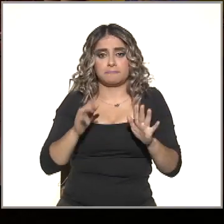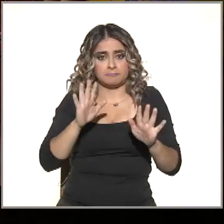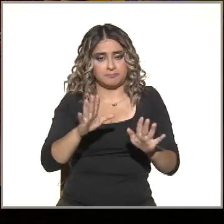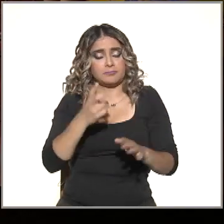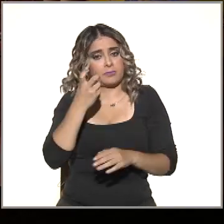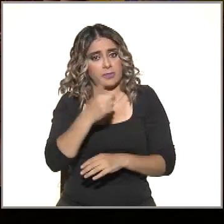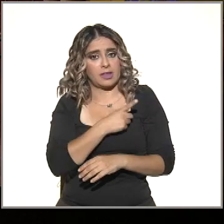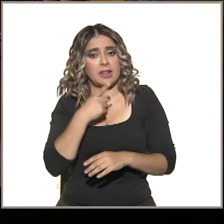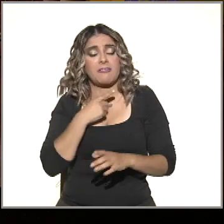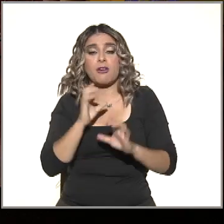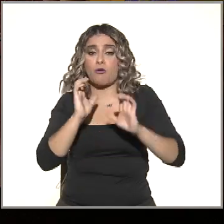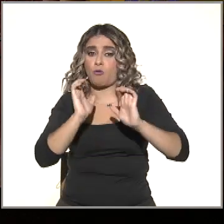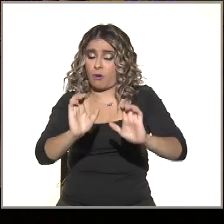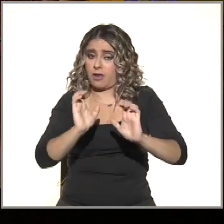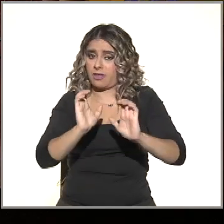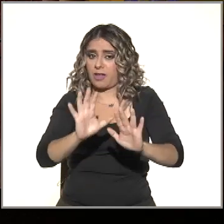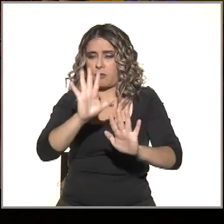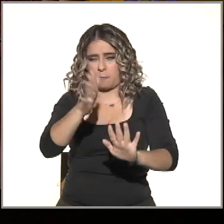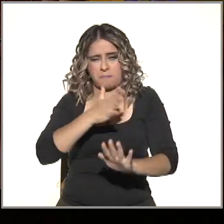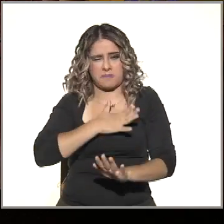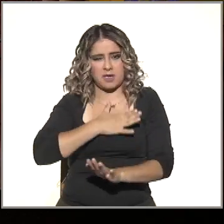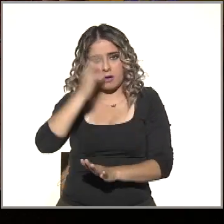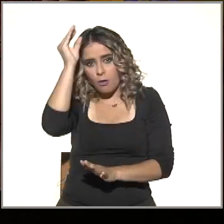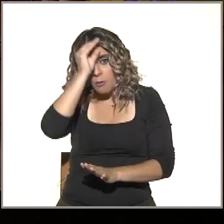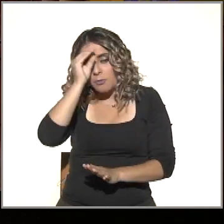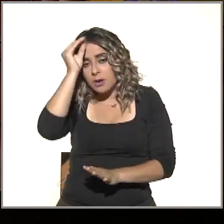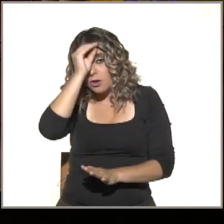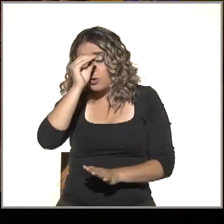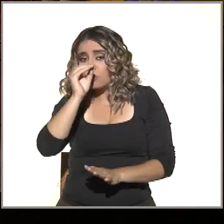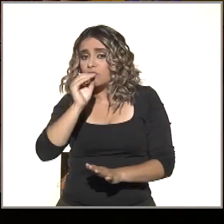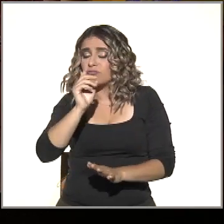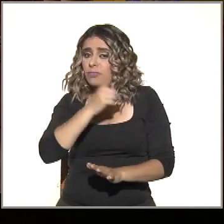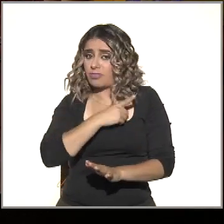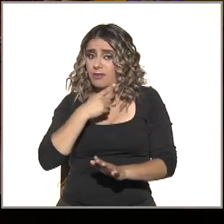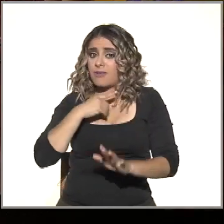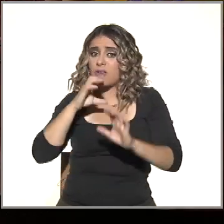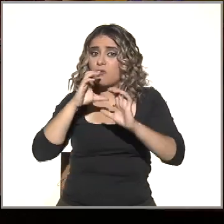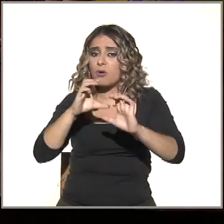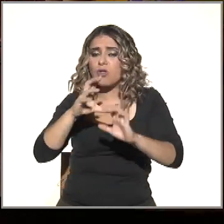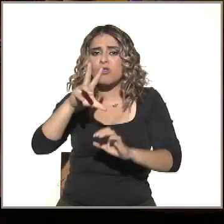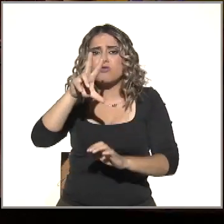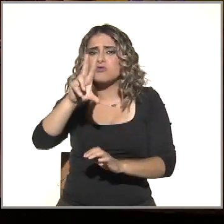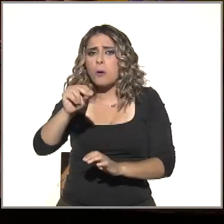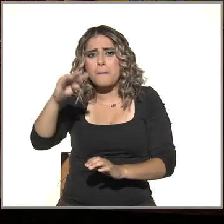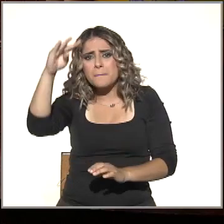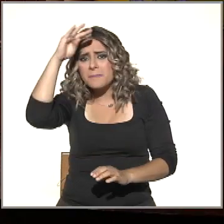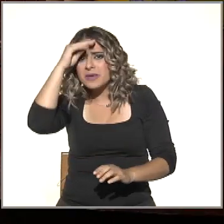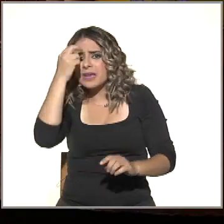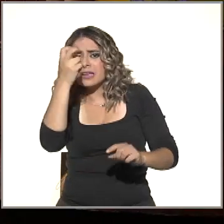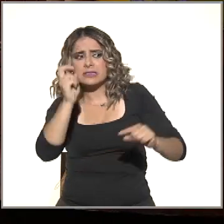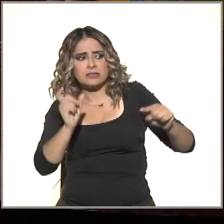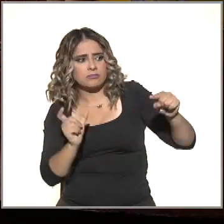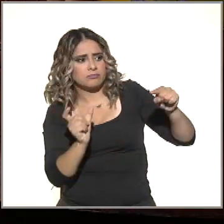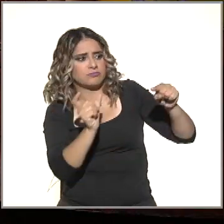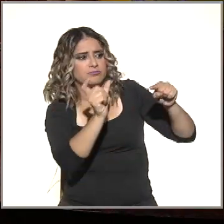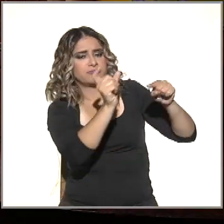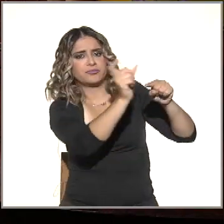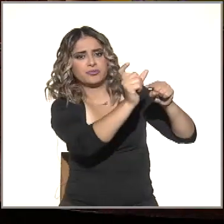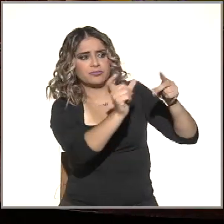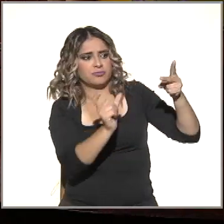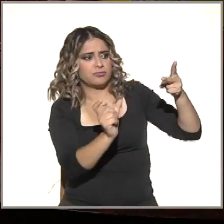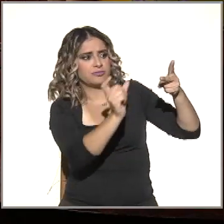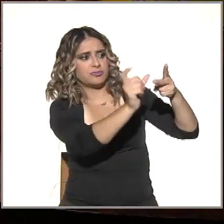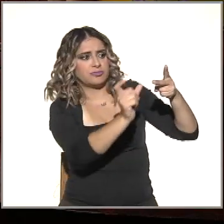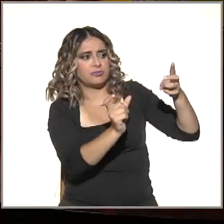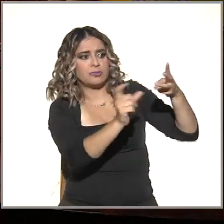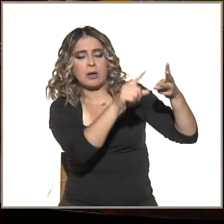cuidado, desde mi punto de vista, en no empezar a perseguir maneras de